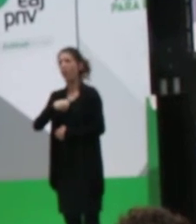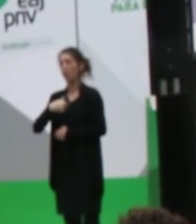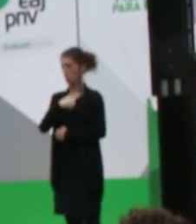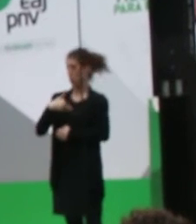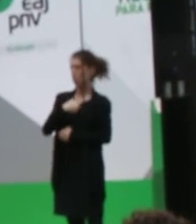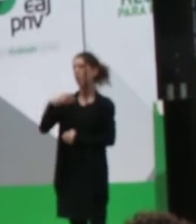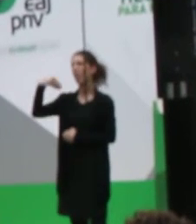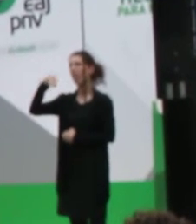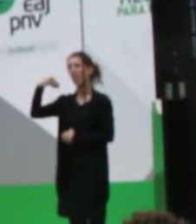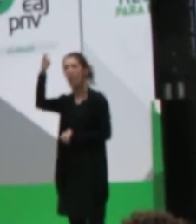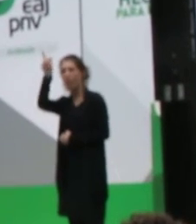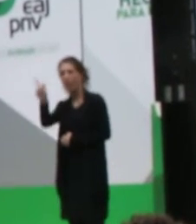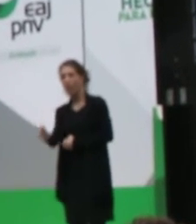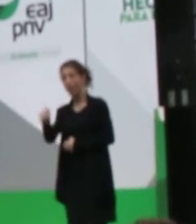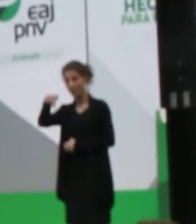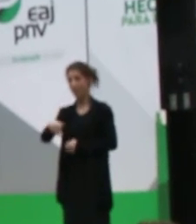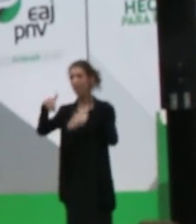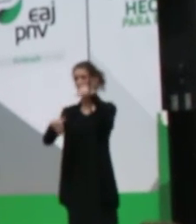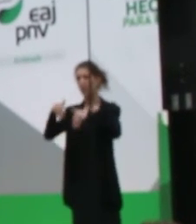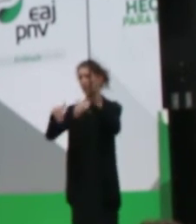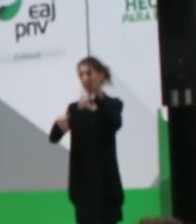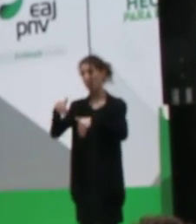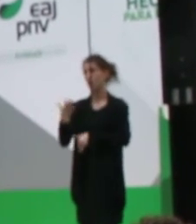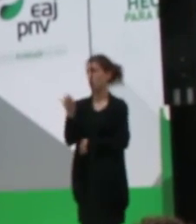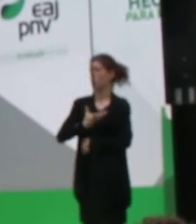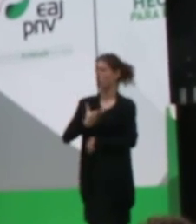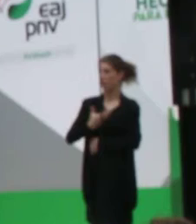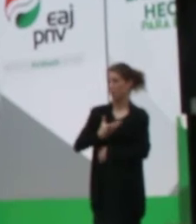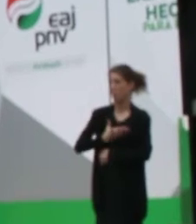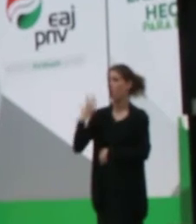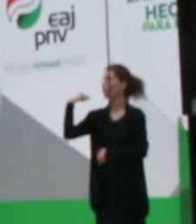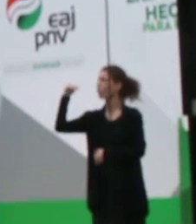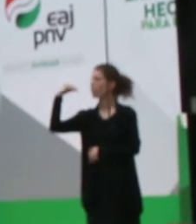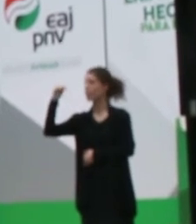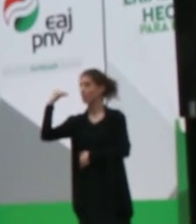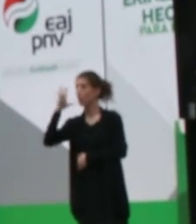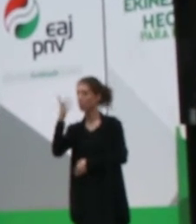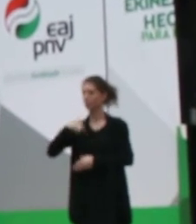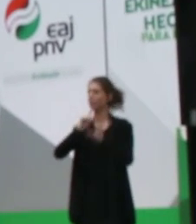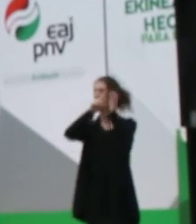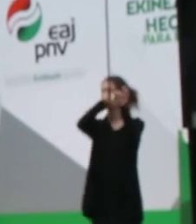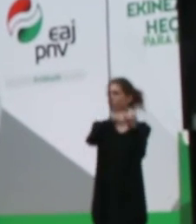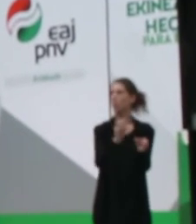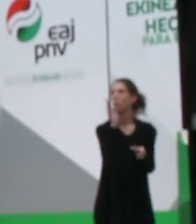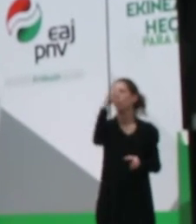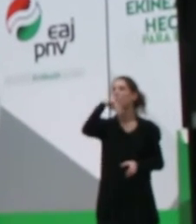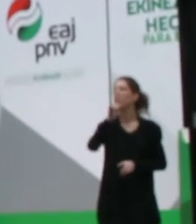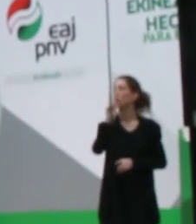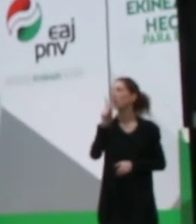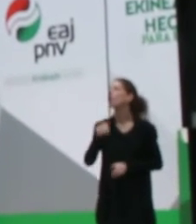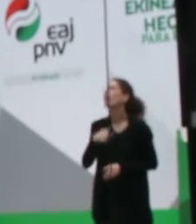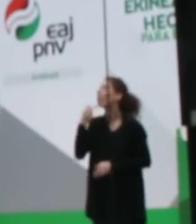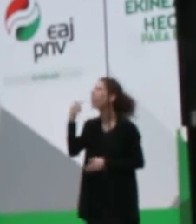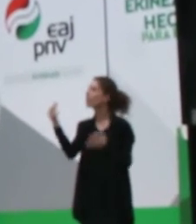en estas elecciones municipales y forales, como militante del Partido Nacionalista Vasco, ofrezco también